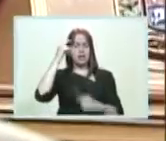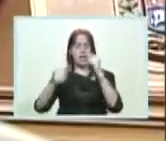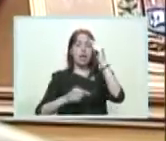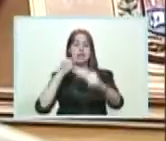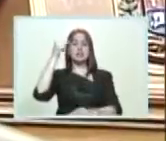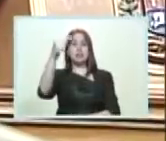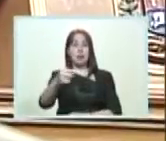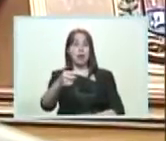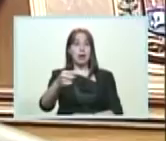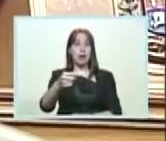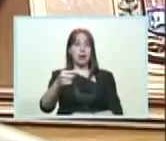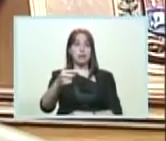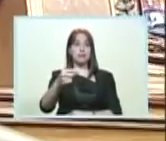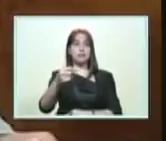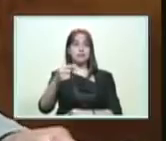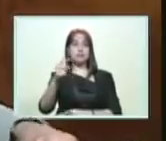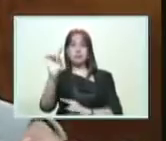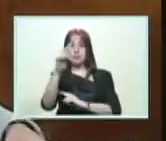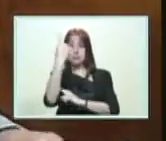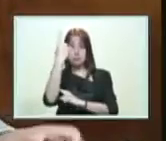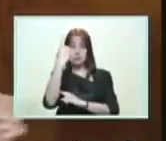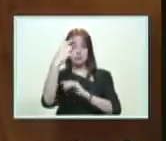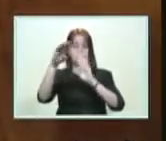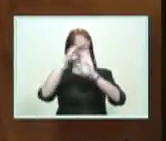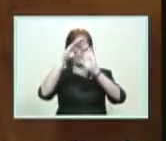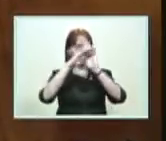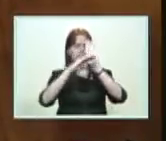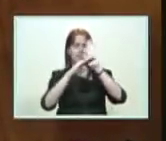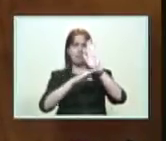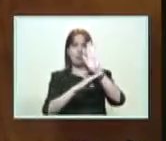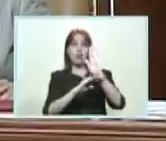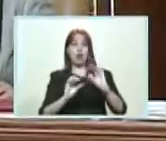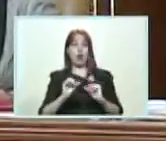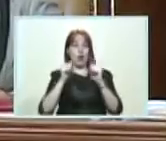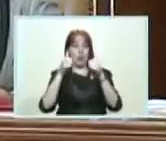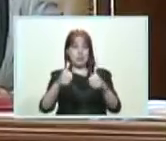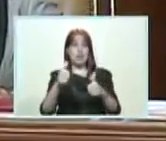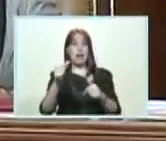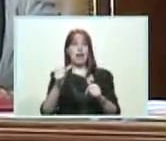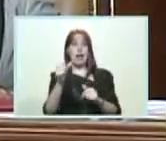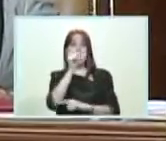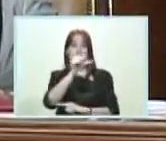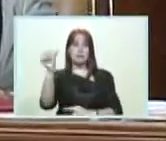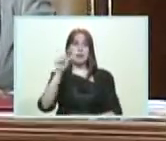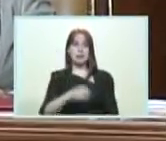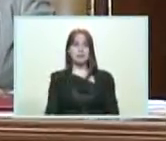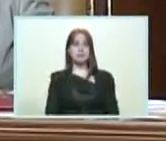semana que viene, la primera sesión que marcará el inicio de la semana.